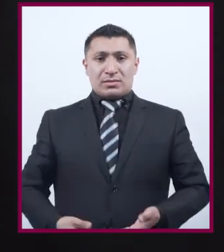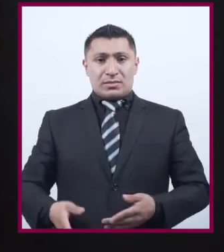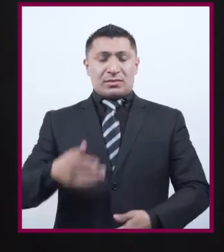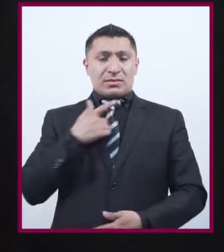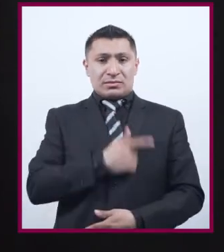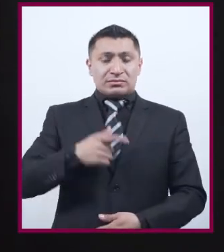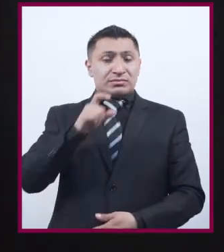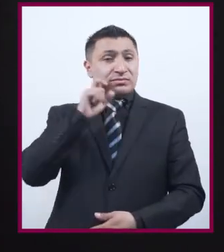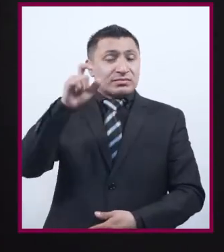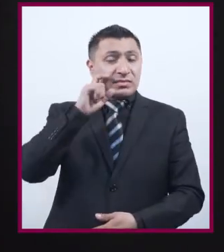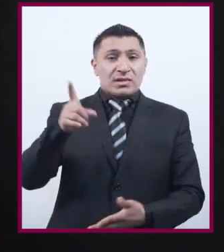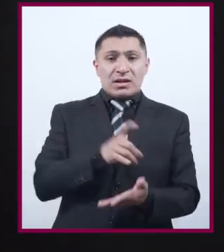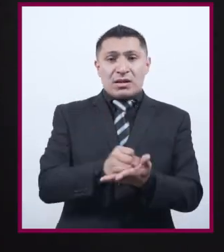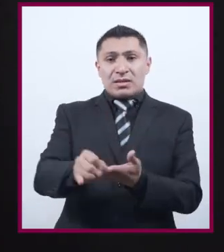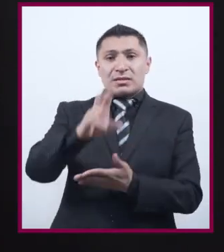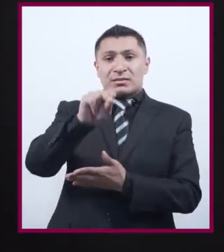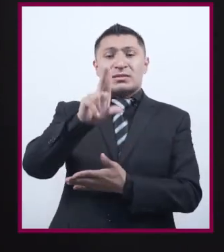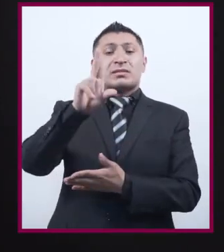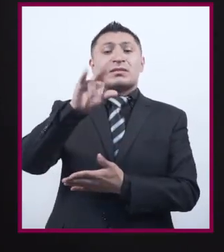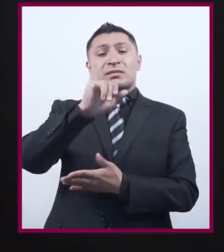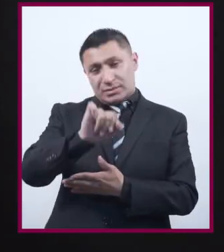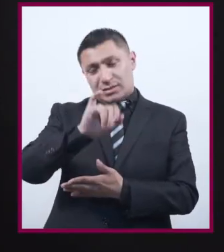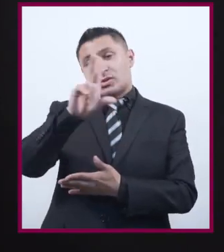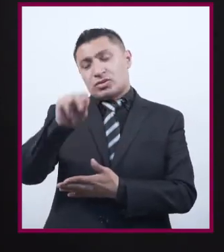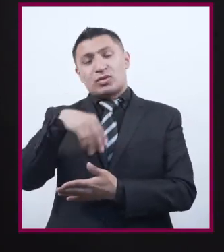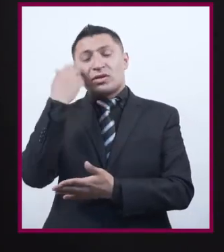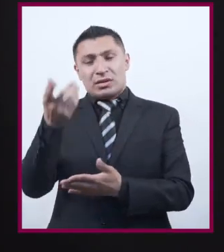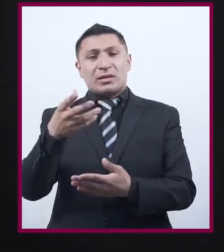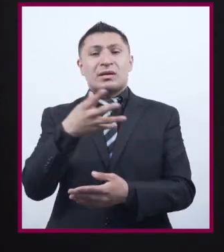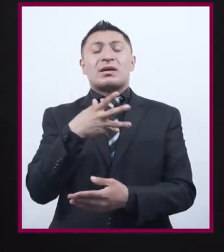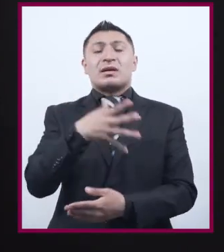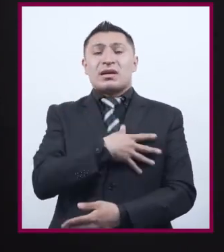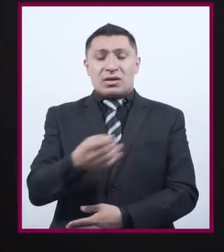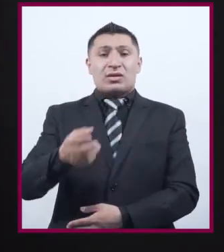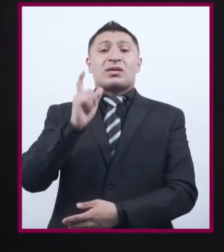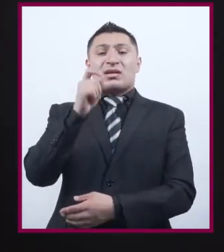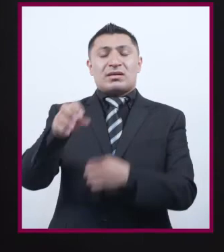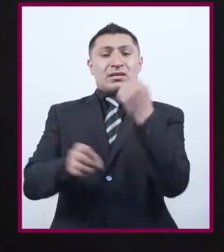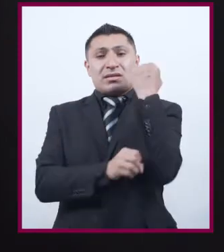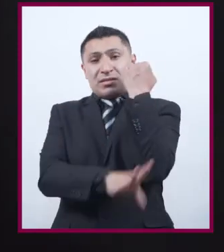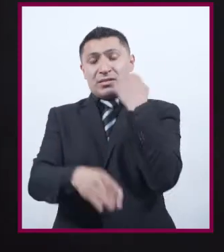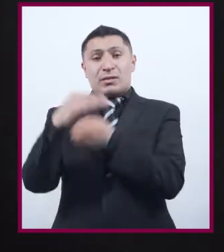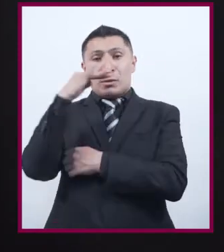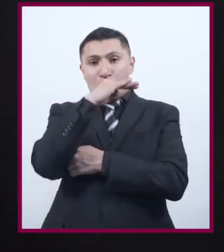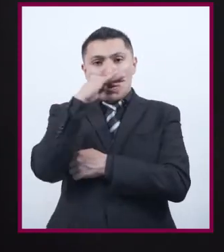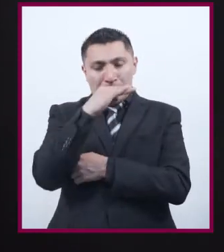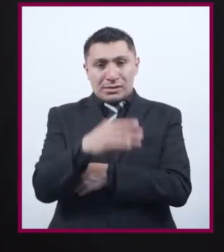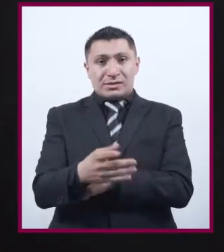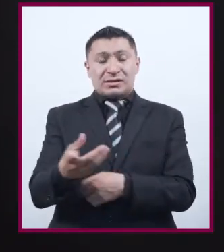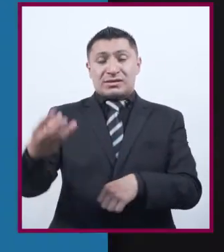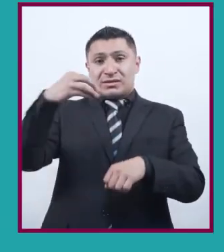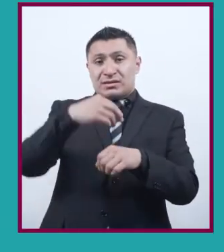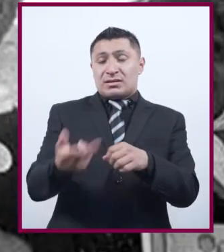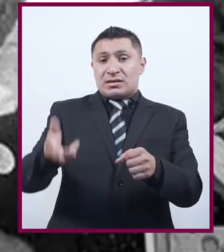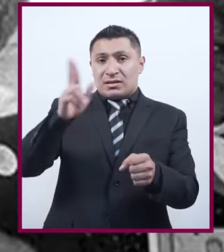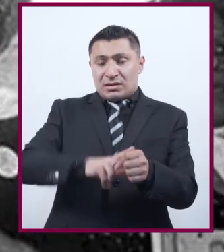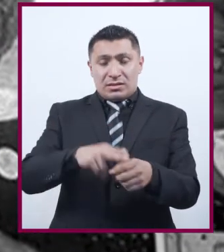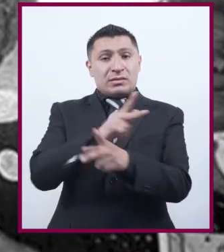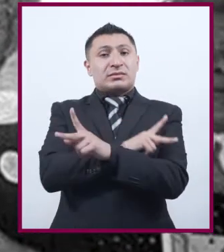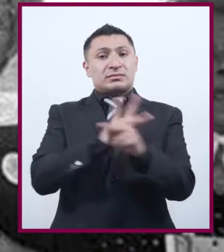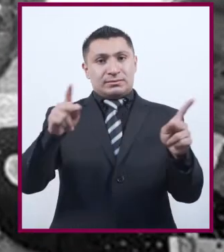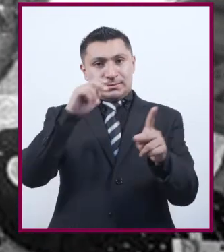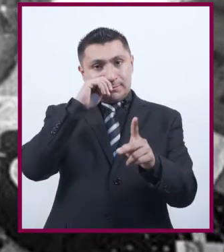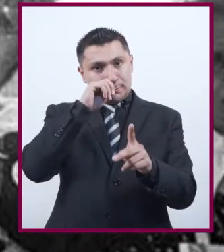si tener un hijo o no, lo que implica poder abortar de manera gratuita y en instalaciones de salud pública.